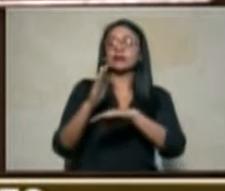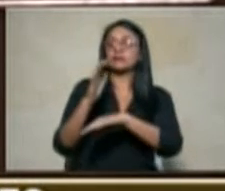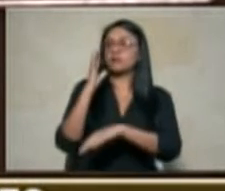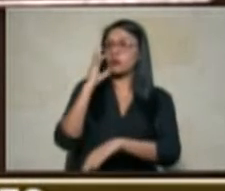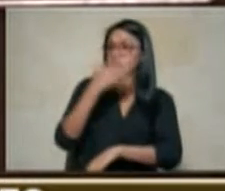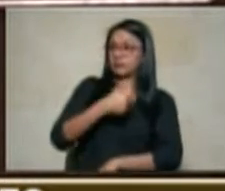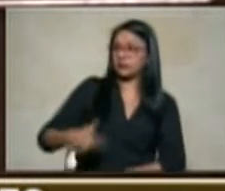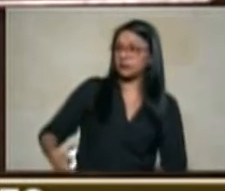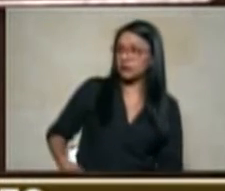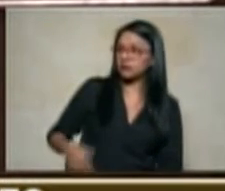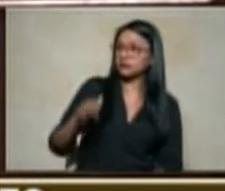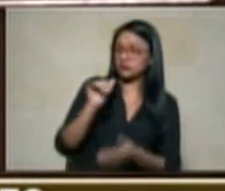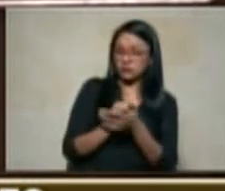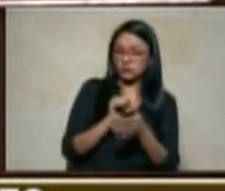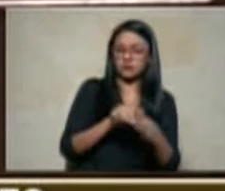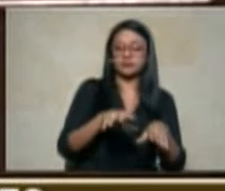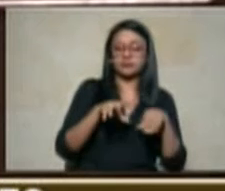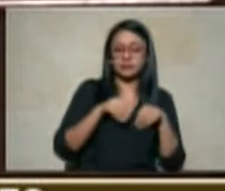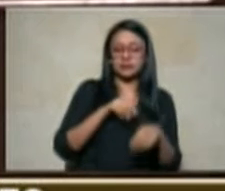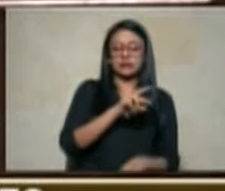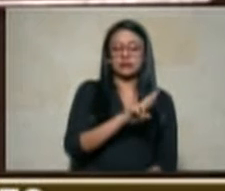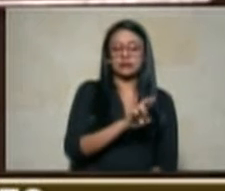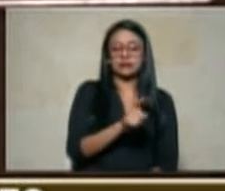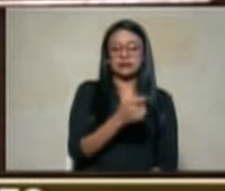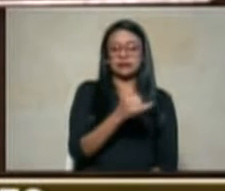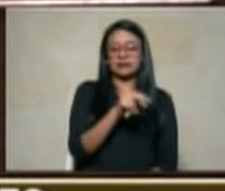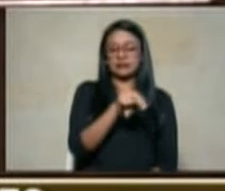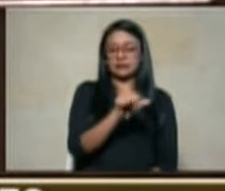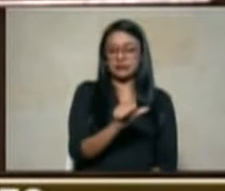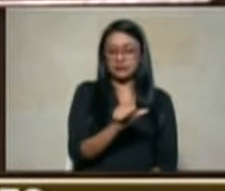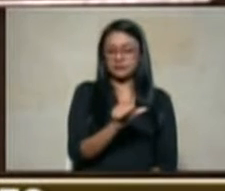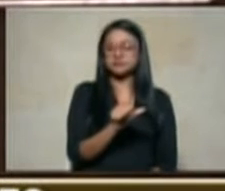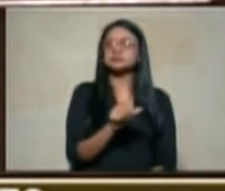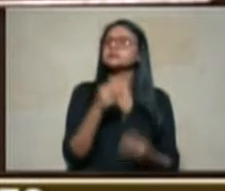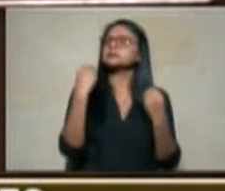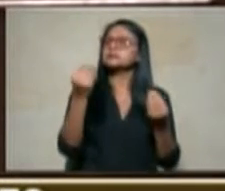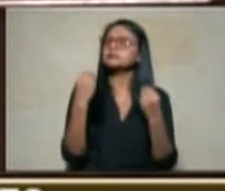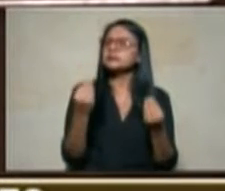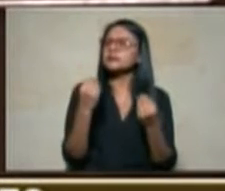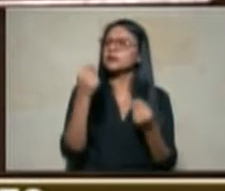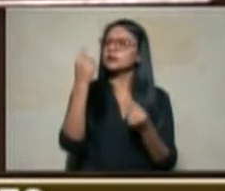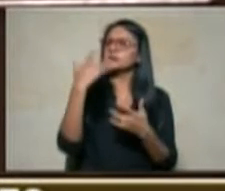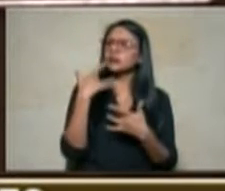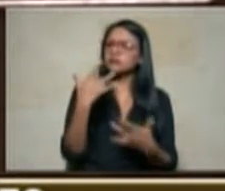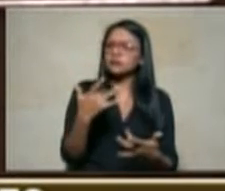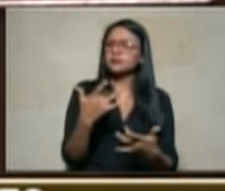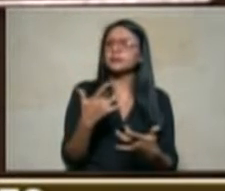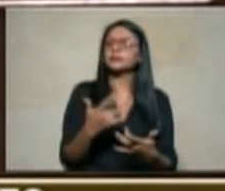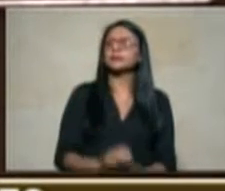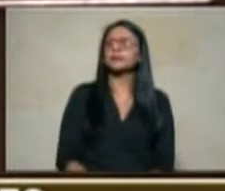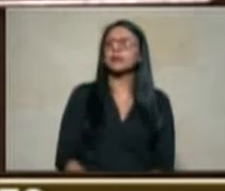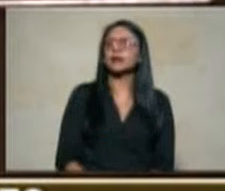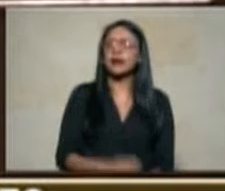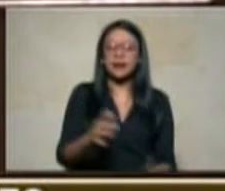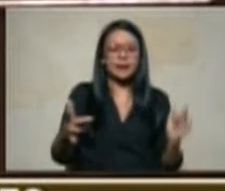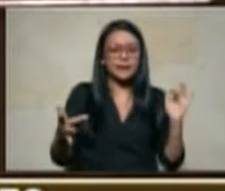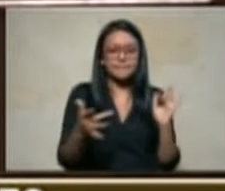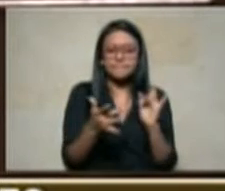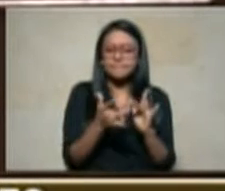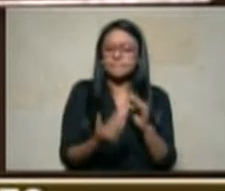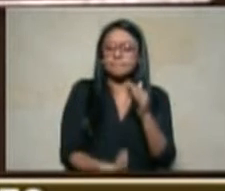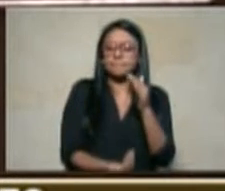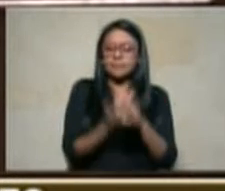la intervención de Regina, de la representante Regina, para que usted se sirva a disponer lo pertinente para